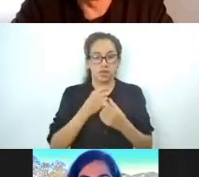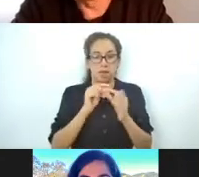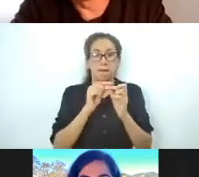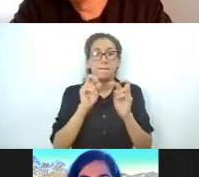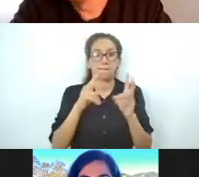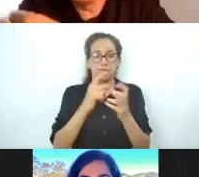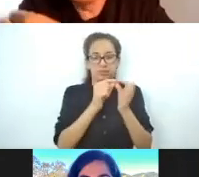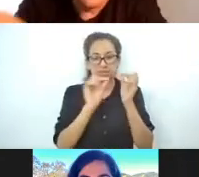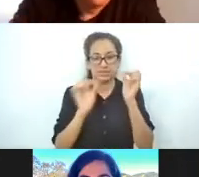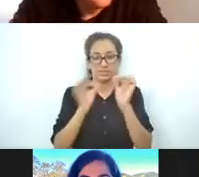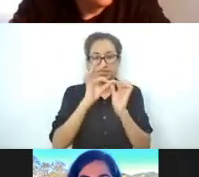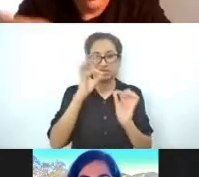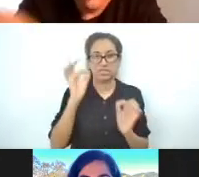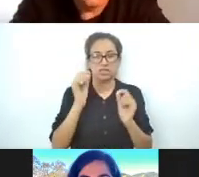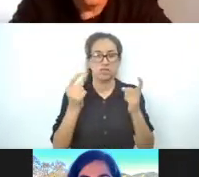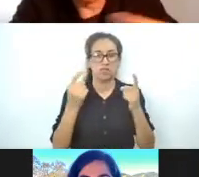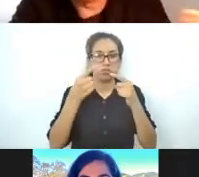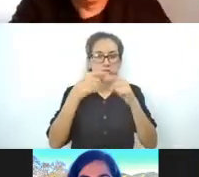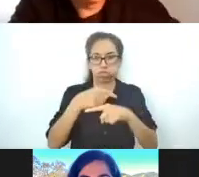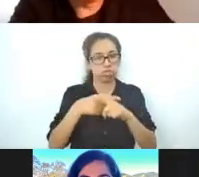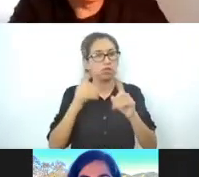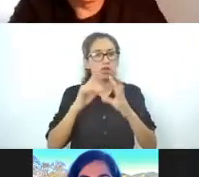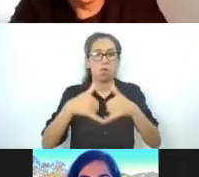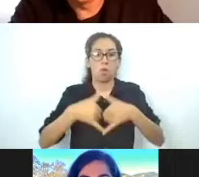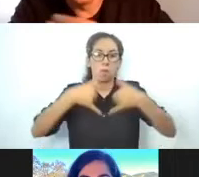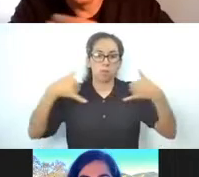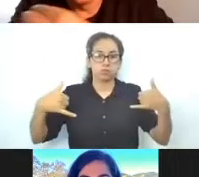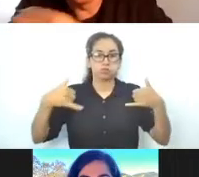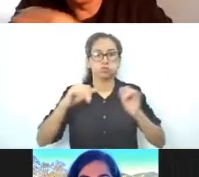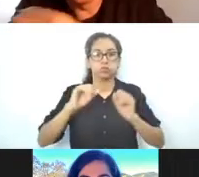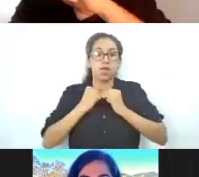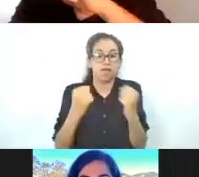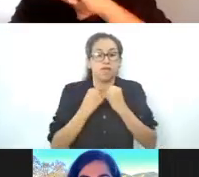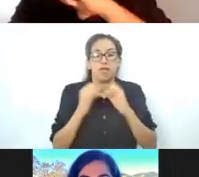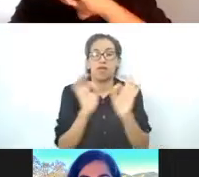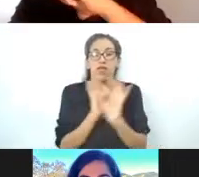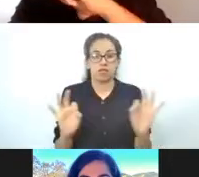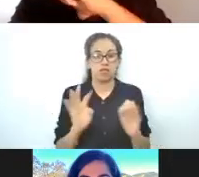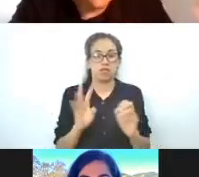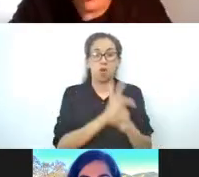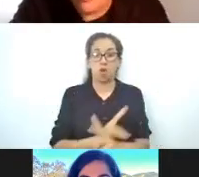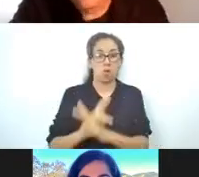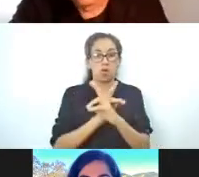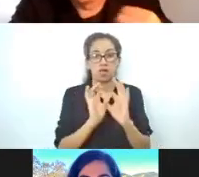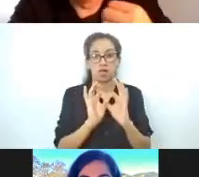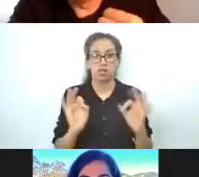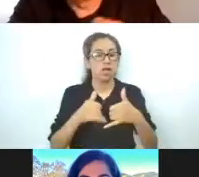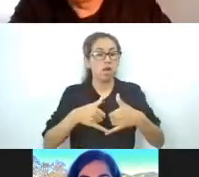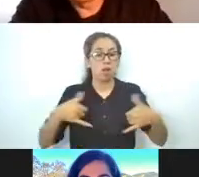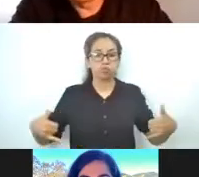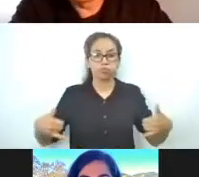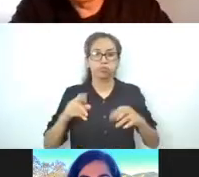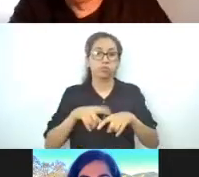porque a lo mejor está subido de peso, no hace ejercicio, no se cuida, está obeso